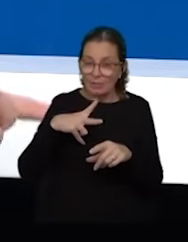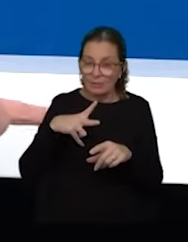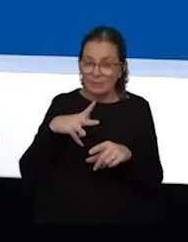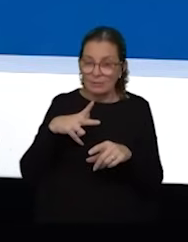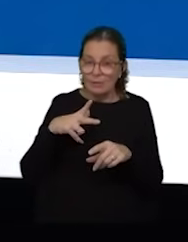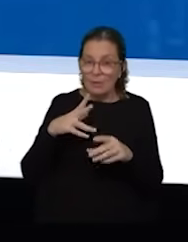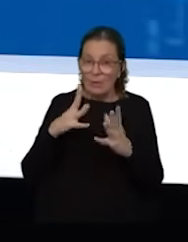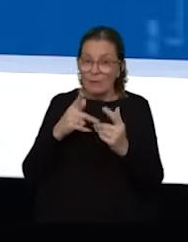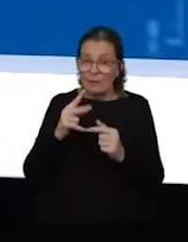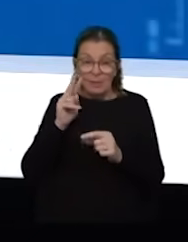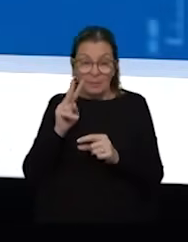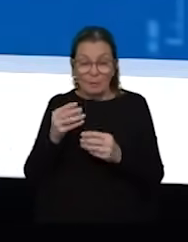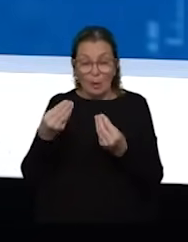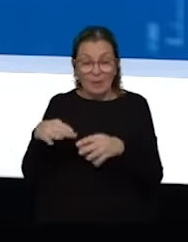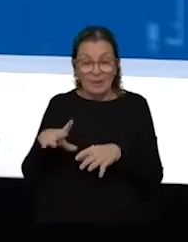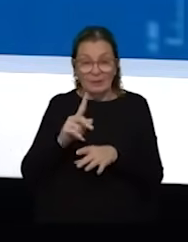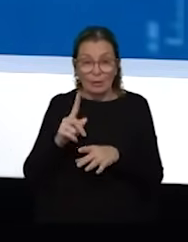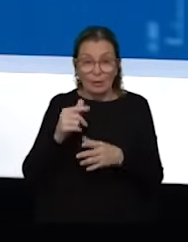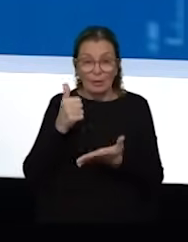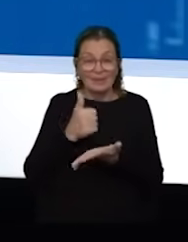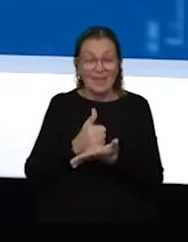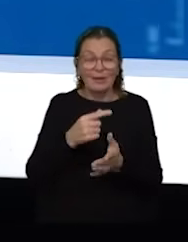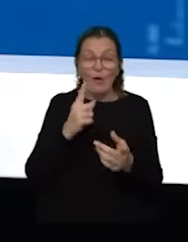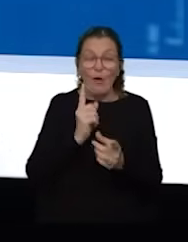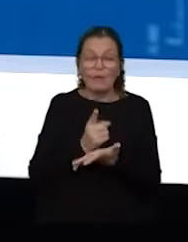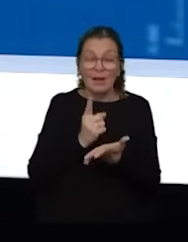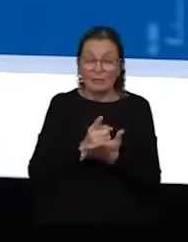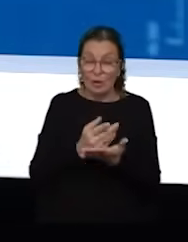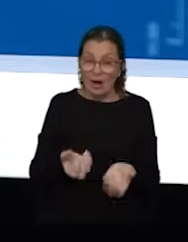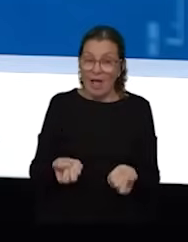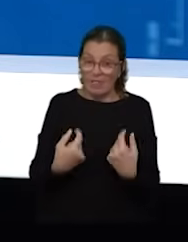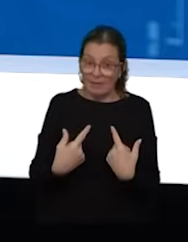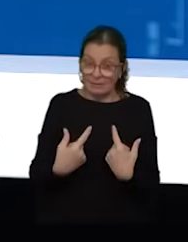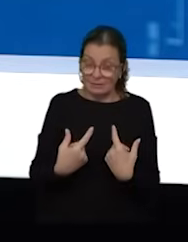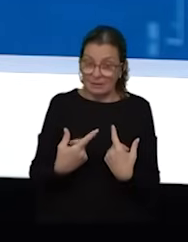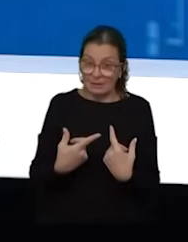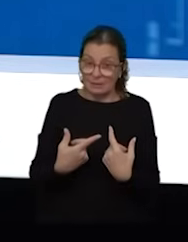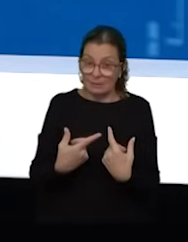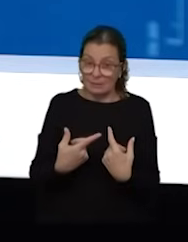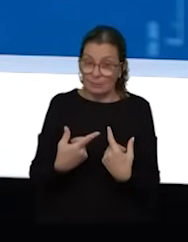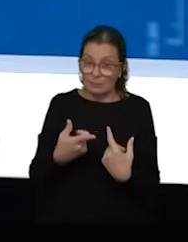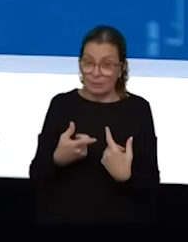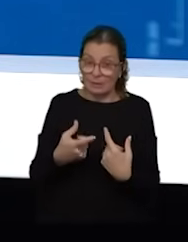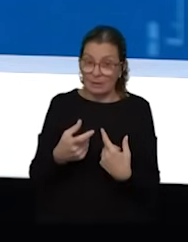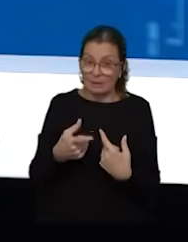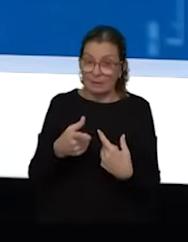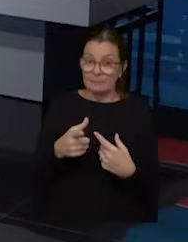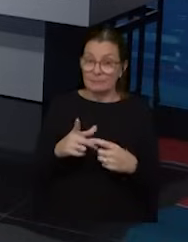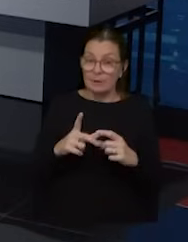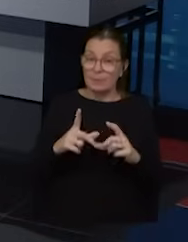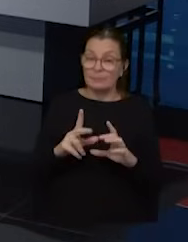otro punto de vista desde lo que pierden y no desde lo que estarían obligados a dar como contrapartida por este gozar de las licencias que